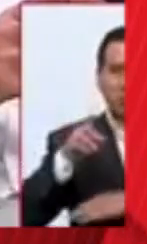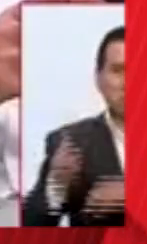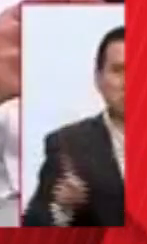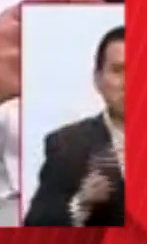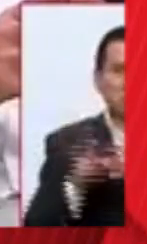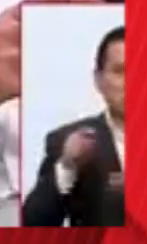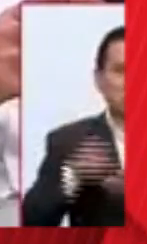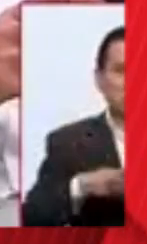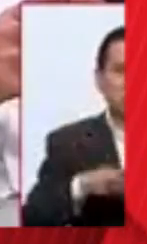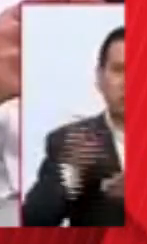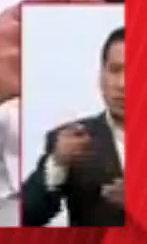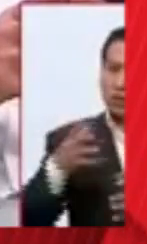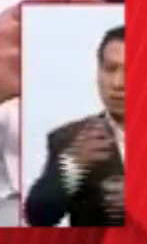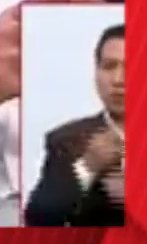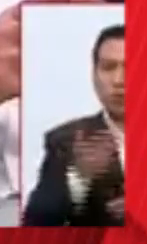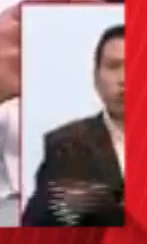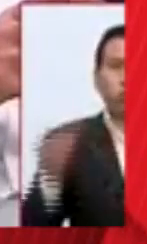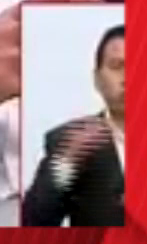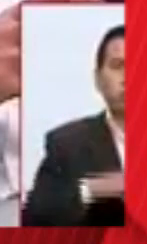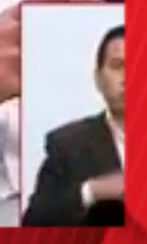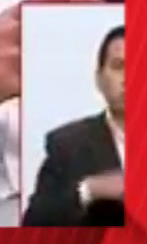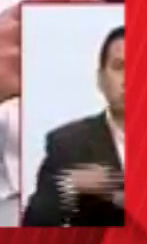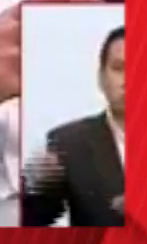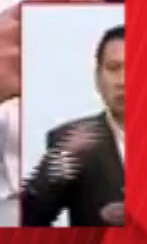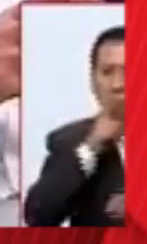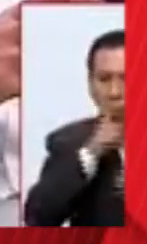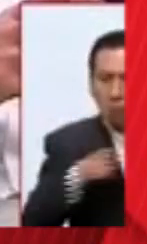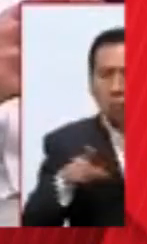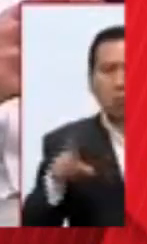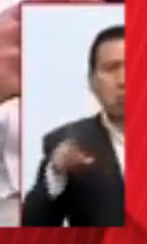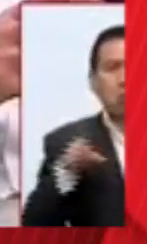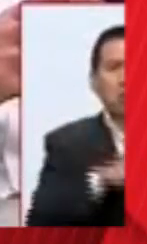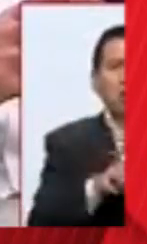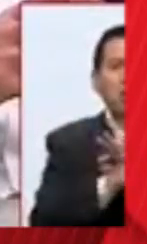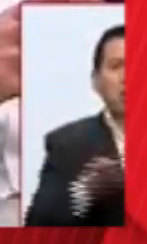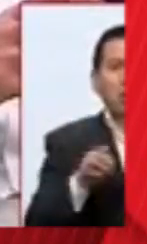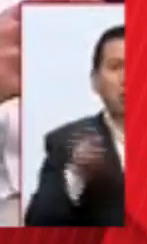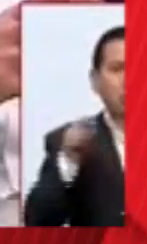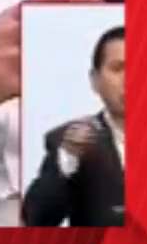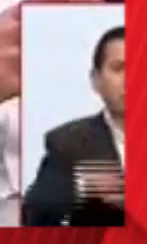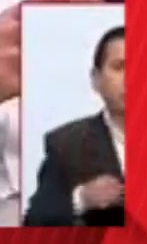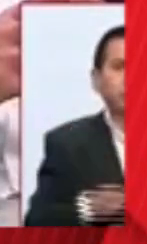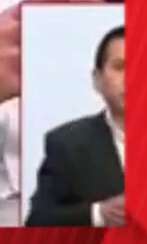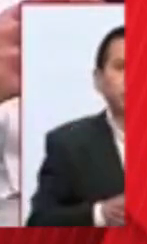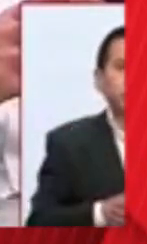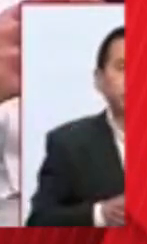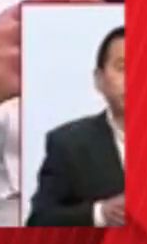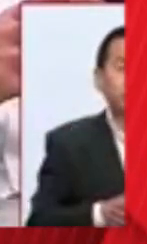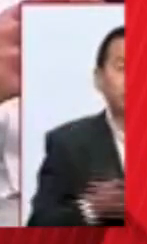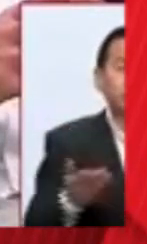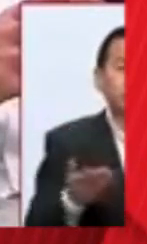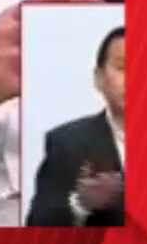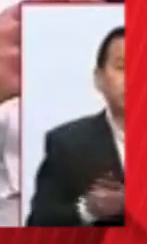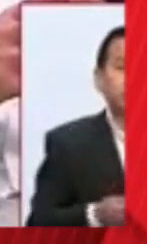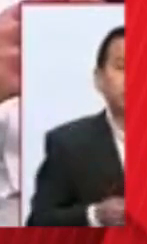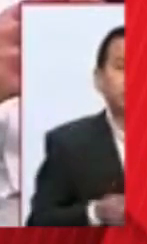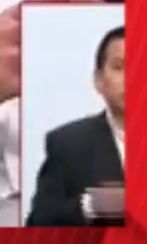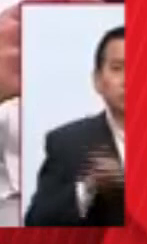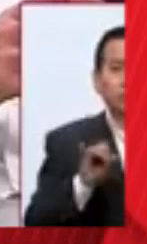facto. Son ilegales, por supuesto. Entonces, hermano